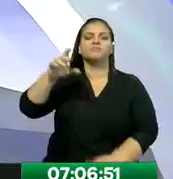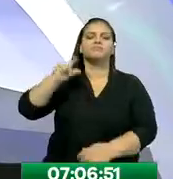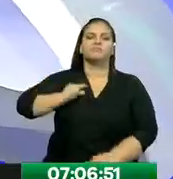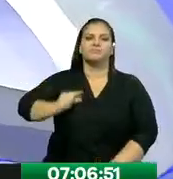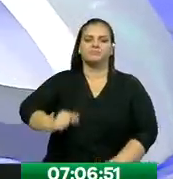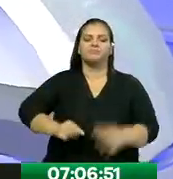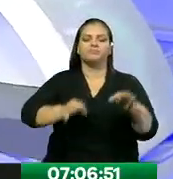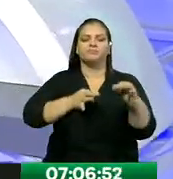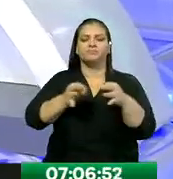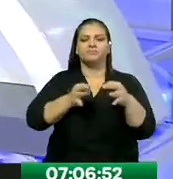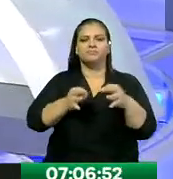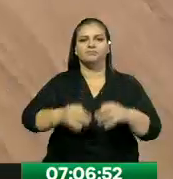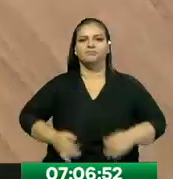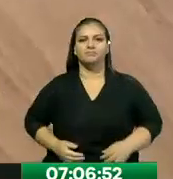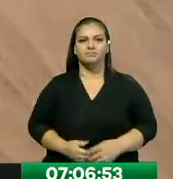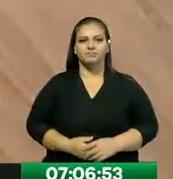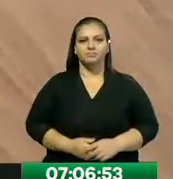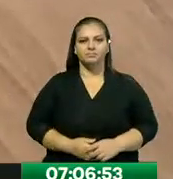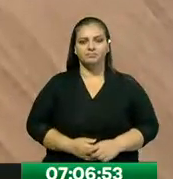detalles.